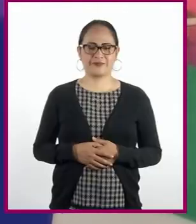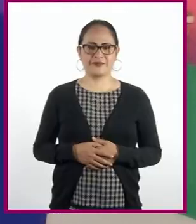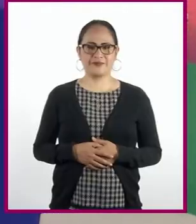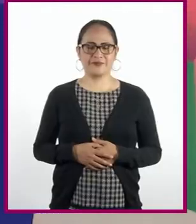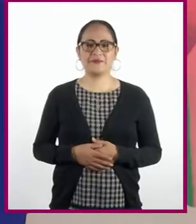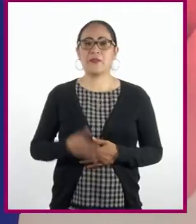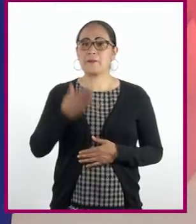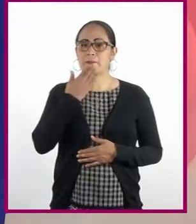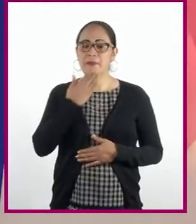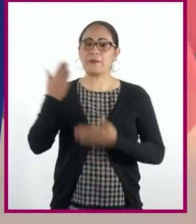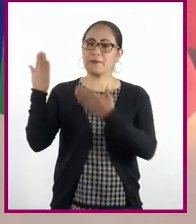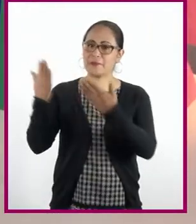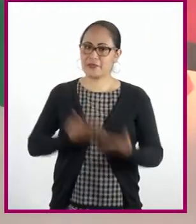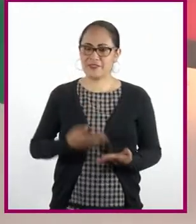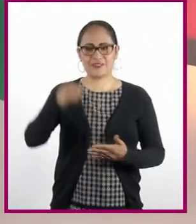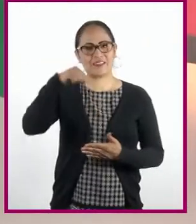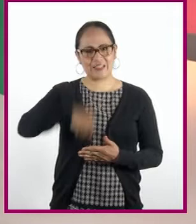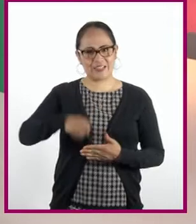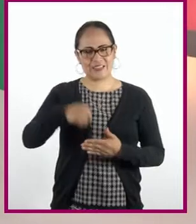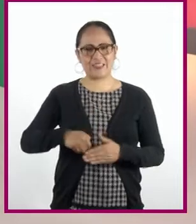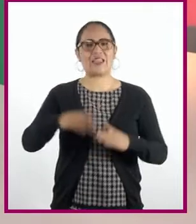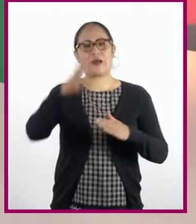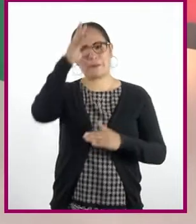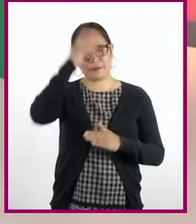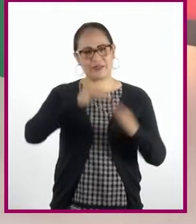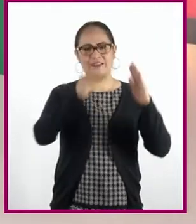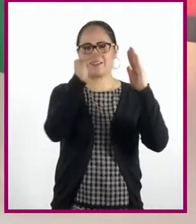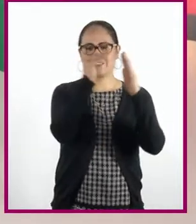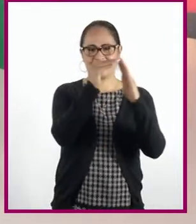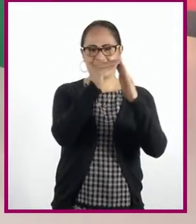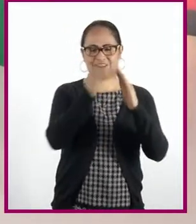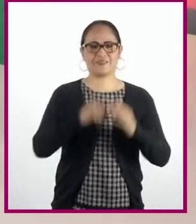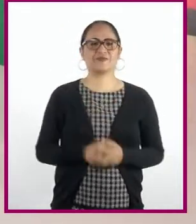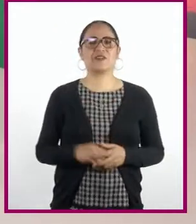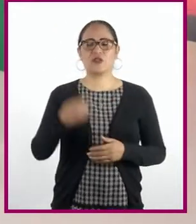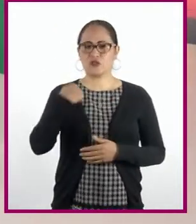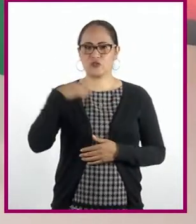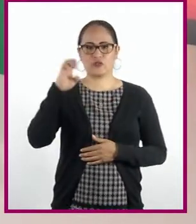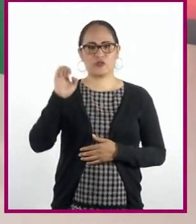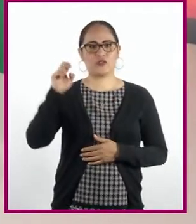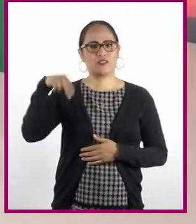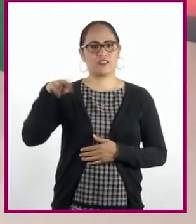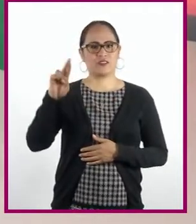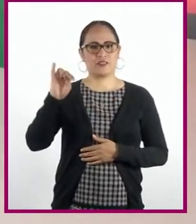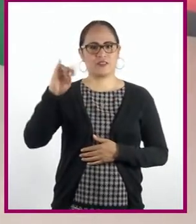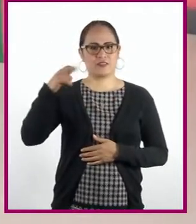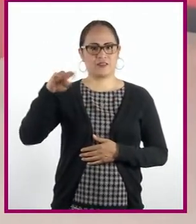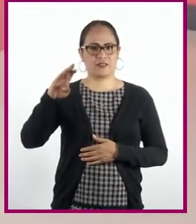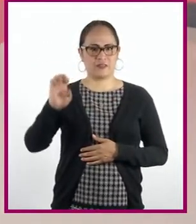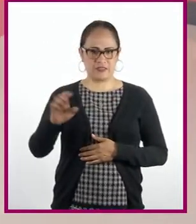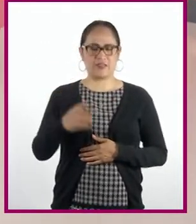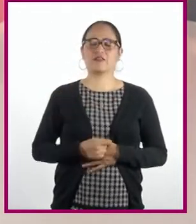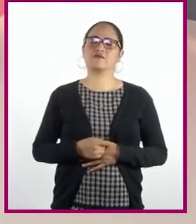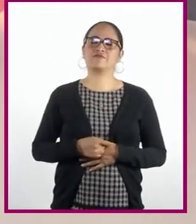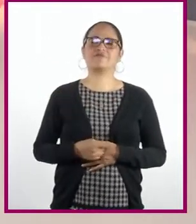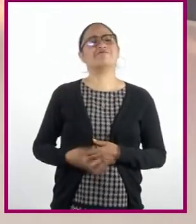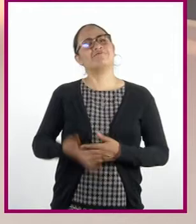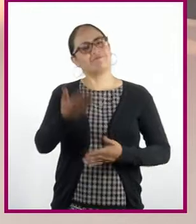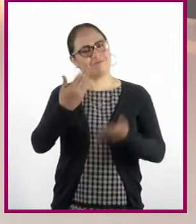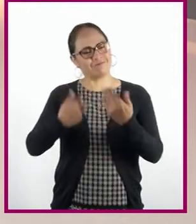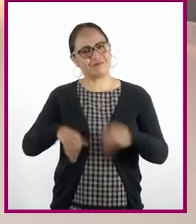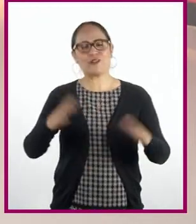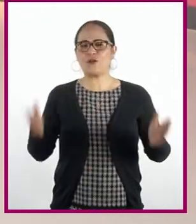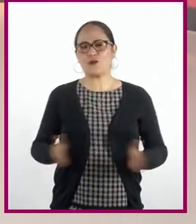Bienvenidas y bienvenidos a una emisión más de la estrategia Aprende en Casa. Yo soy Enrique Rodal y los invito a seguir trabajando con este modelo